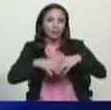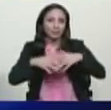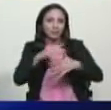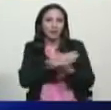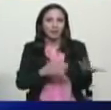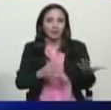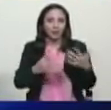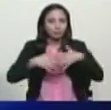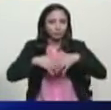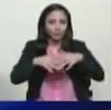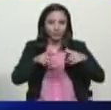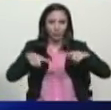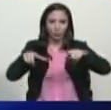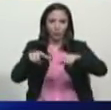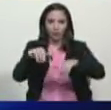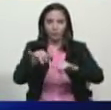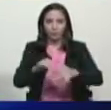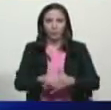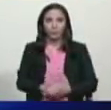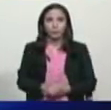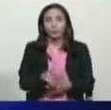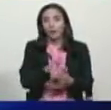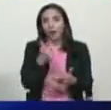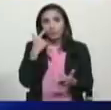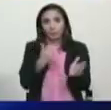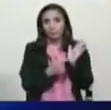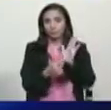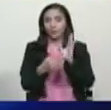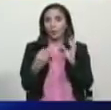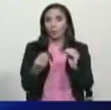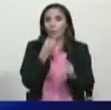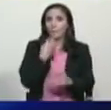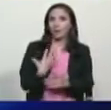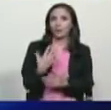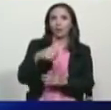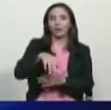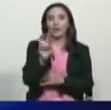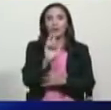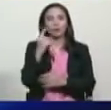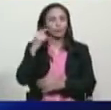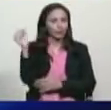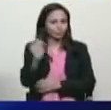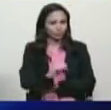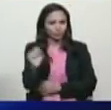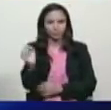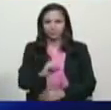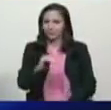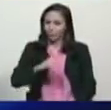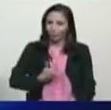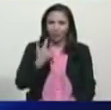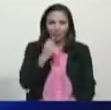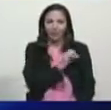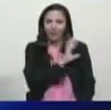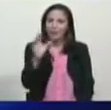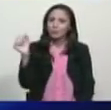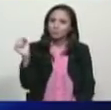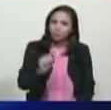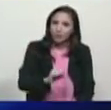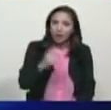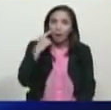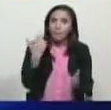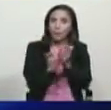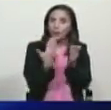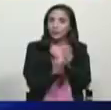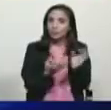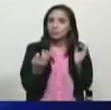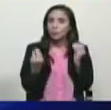La Estación. Ustedes van a ver la maravilla, Venezuela. Sí se puede, Venezuela. Ustedes van a ver aquí la